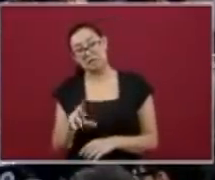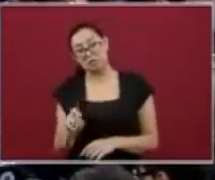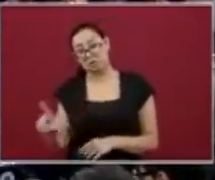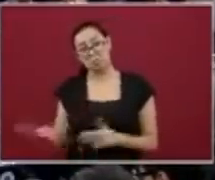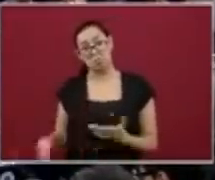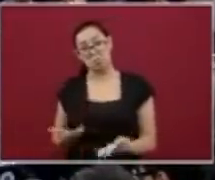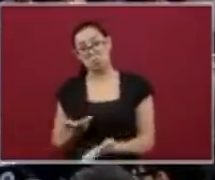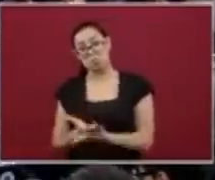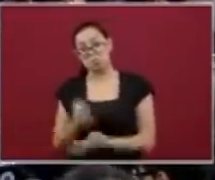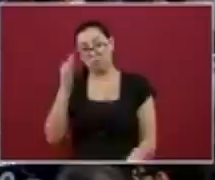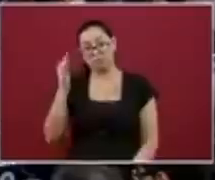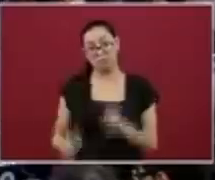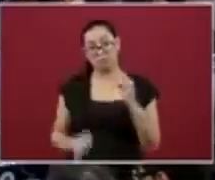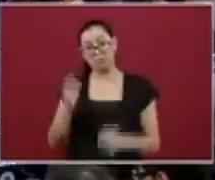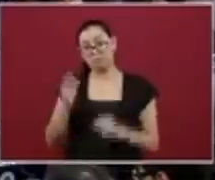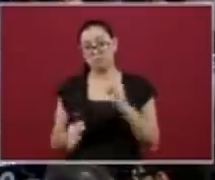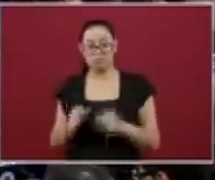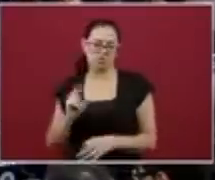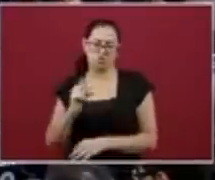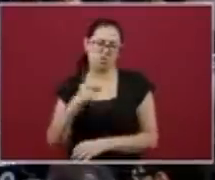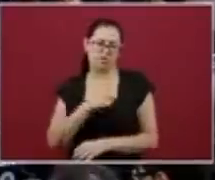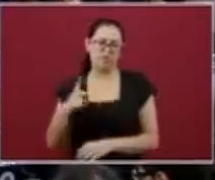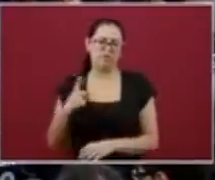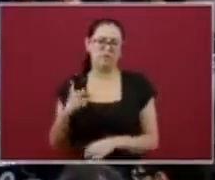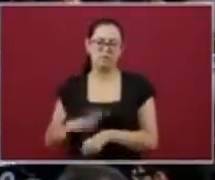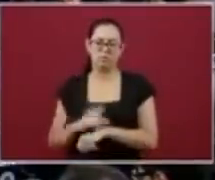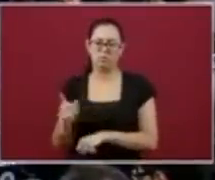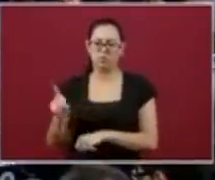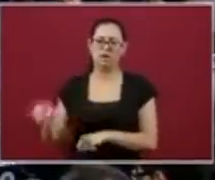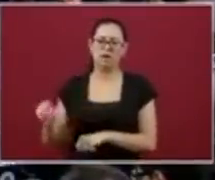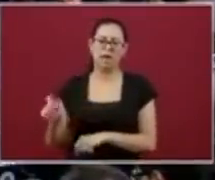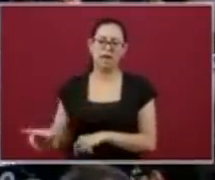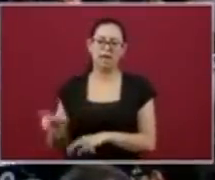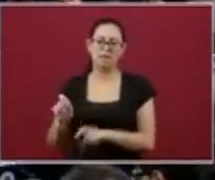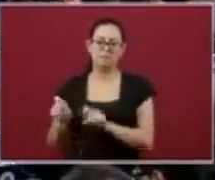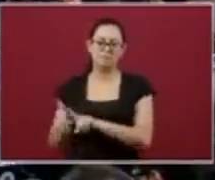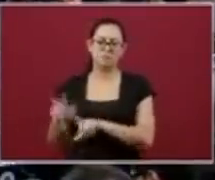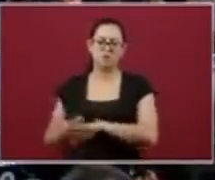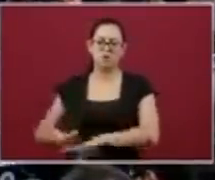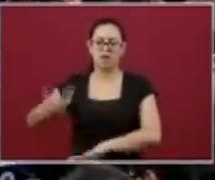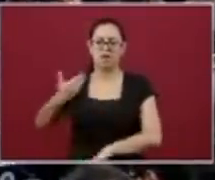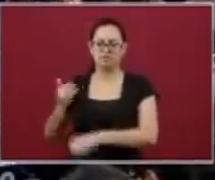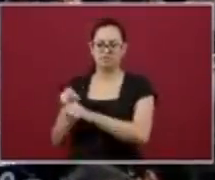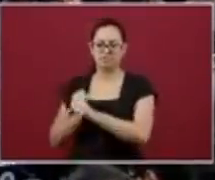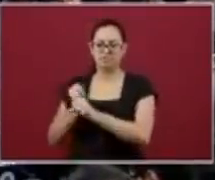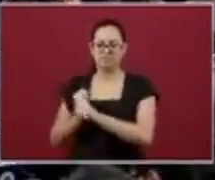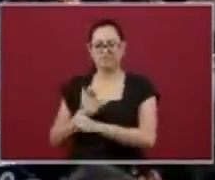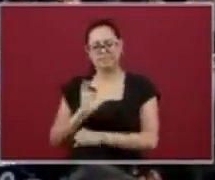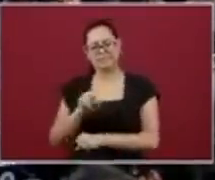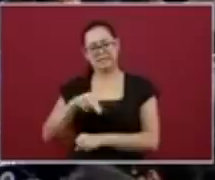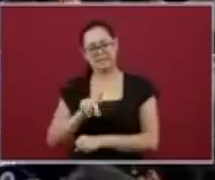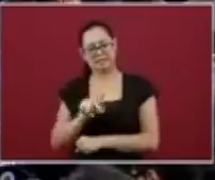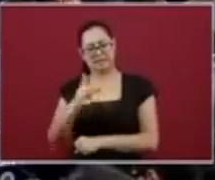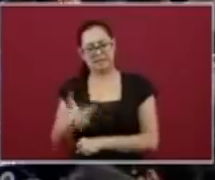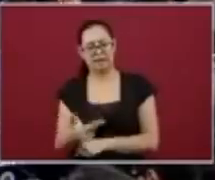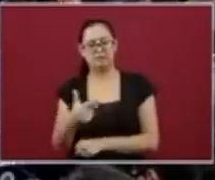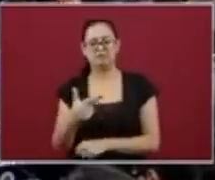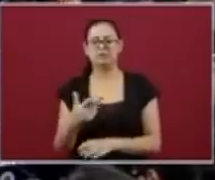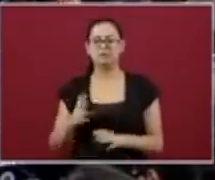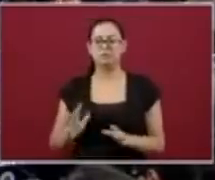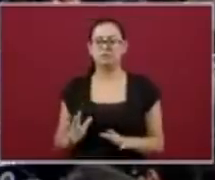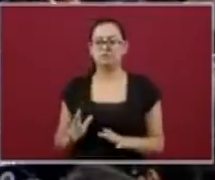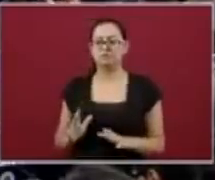propuesto para ser el fiscal del caso, toda vez que estuvo involucrado en la investigación y que la CNDH pidió que se… Si